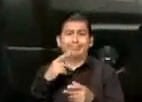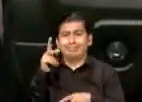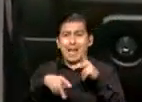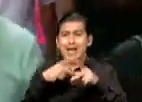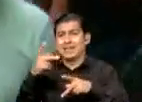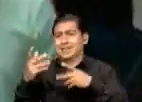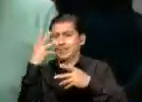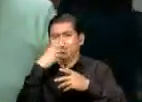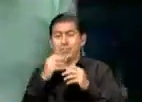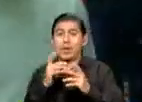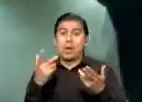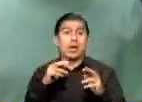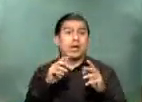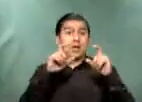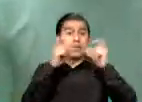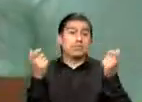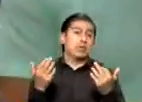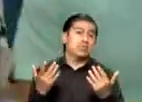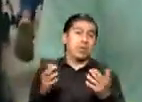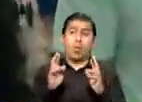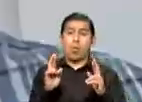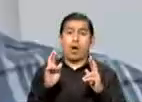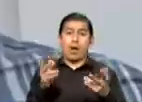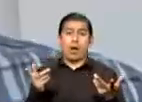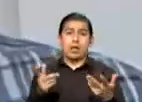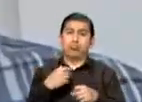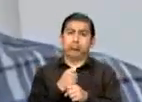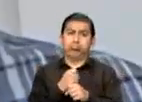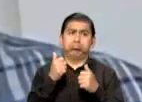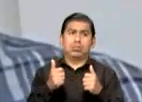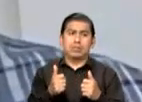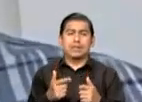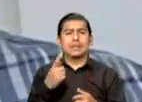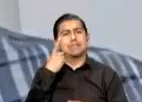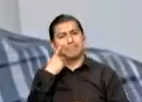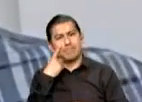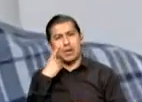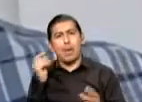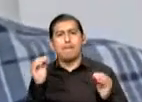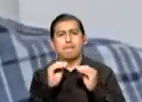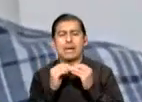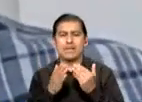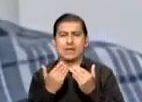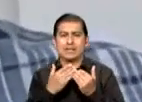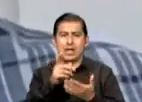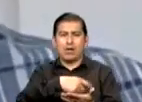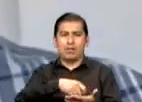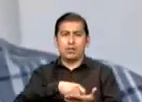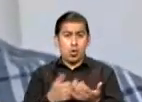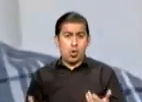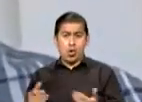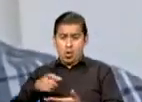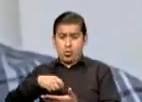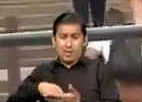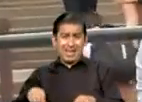nuevas modalidades, que sean integrales y no solo un parche. En resumen, lo que hay que hacer es hacer más fácil contratar. Es difícil